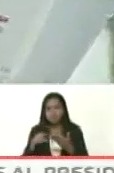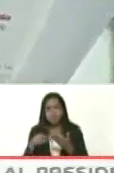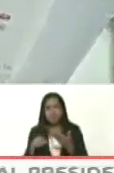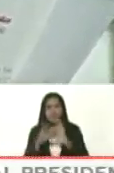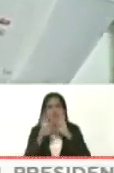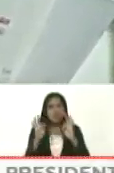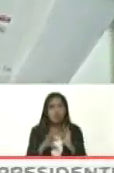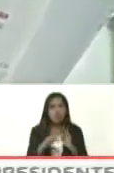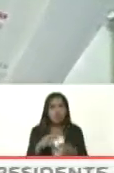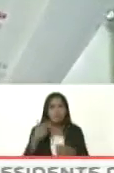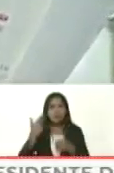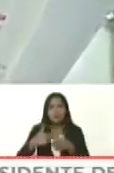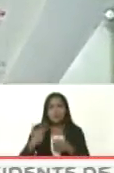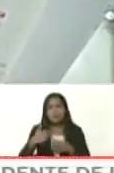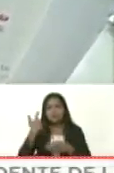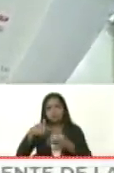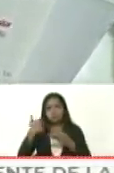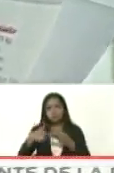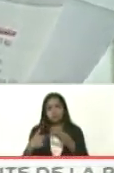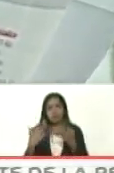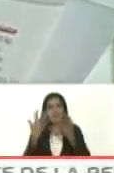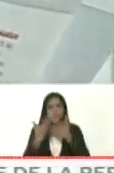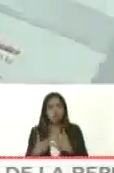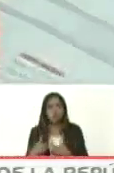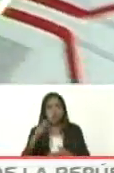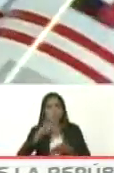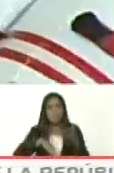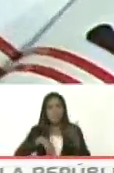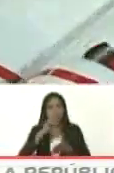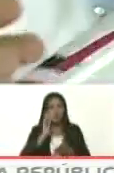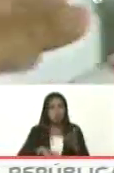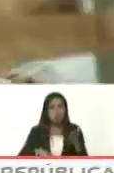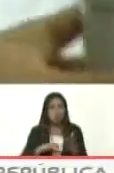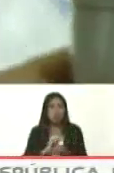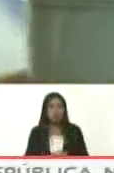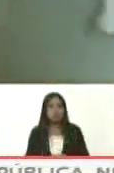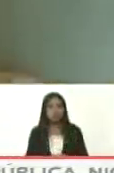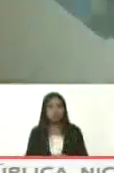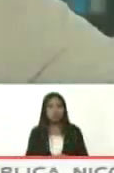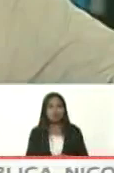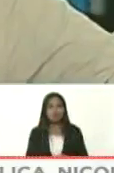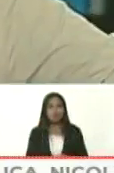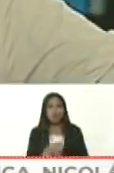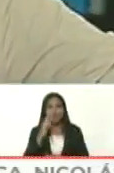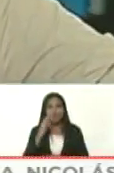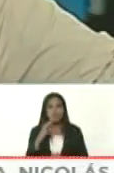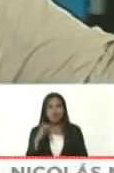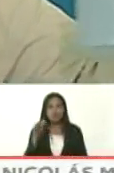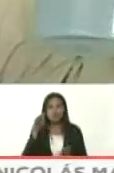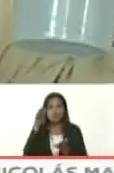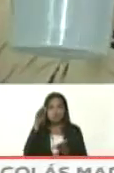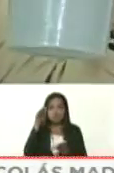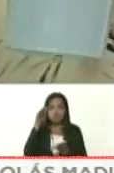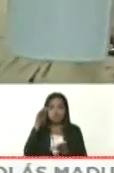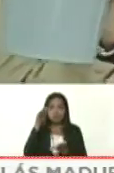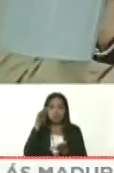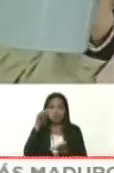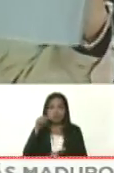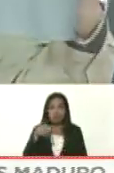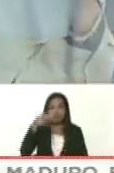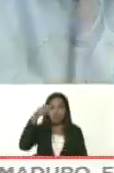para PDVSA, para la industria de la pintura. Aquí está un cuñetico, ¿ves? El hijo de un cuñete y una